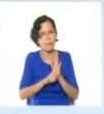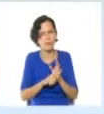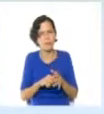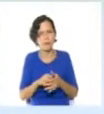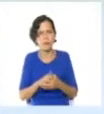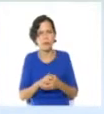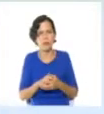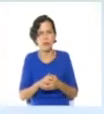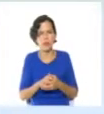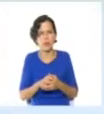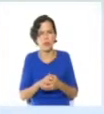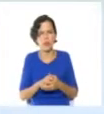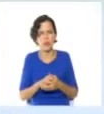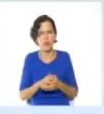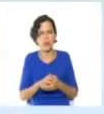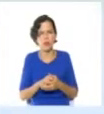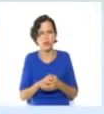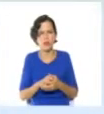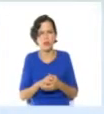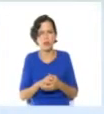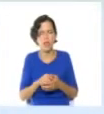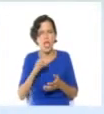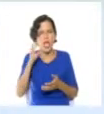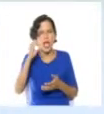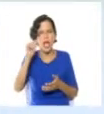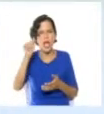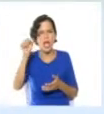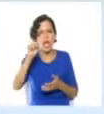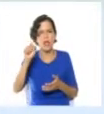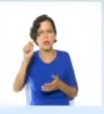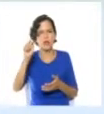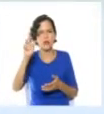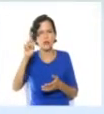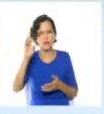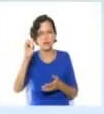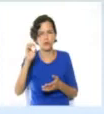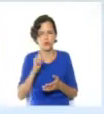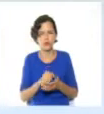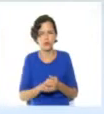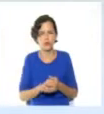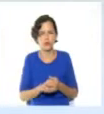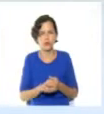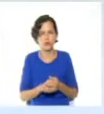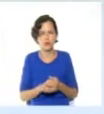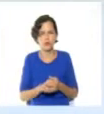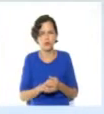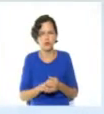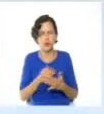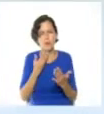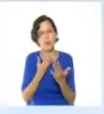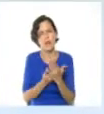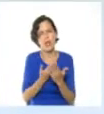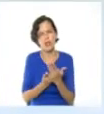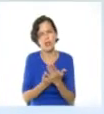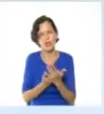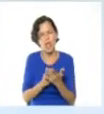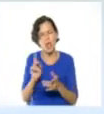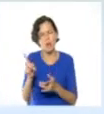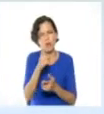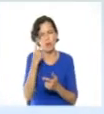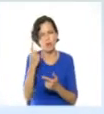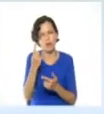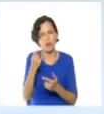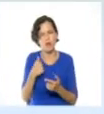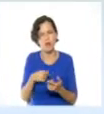del señor Julián Castro, presidente provisional. Julián Castro plantea aquí por primera